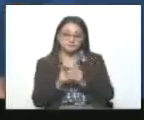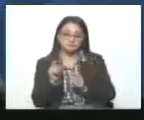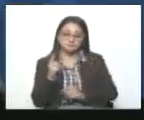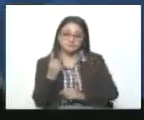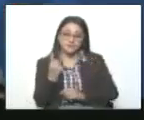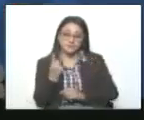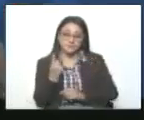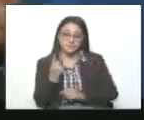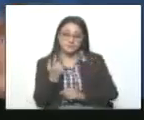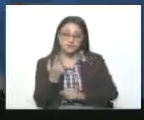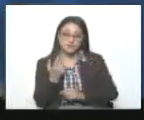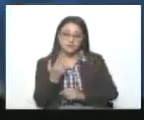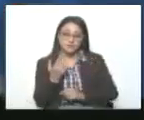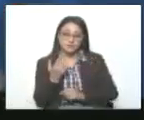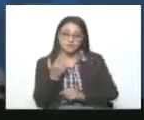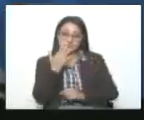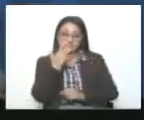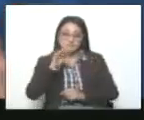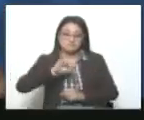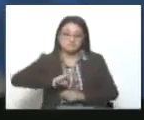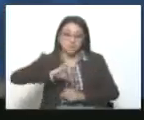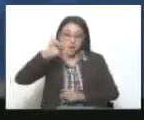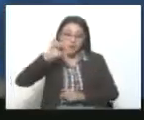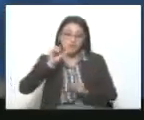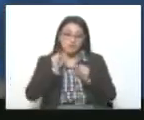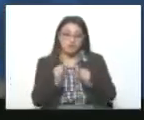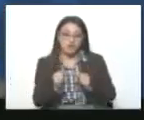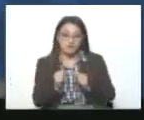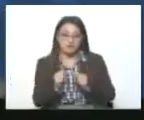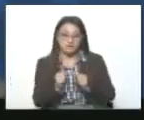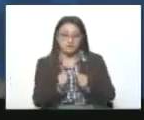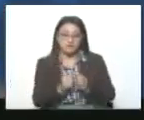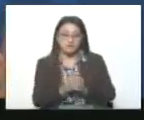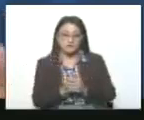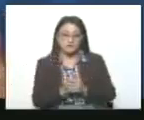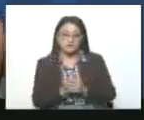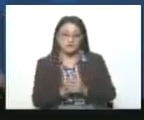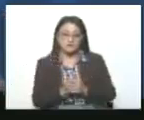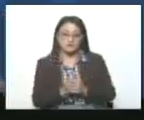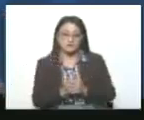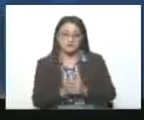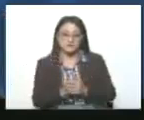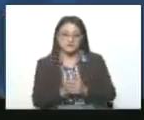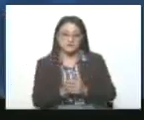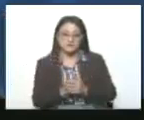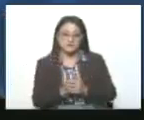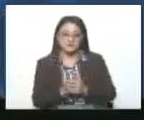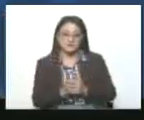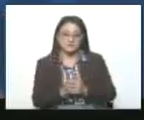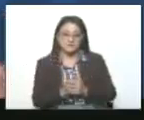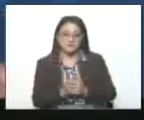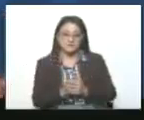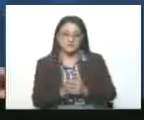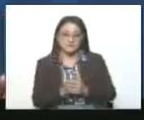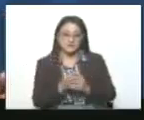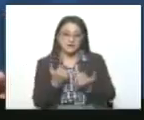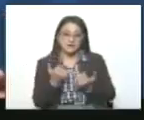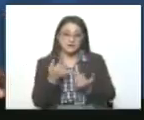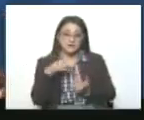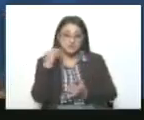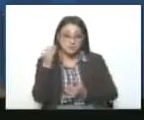principalmente ante la hiperinflación y a todos los desequilibrios que se dan. Nosotros logramos esa estabilización y creo